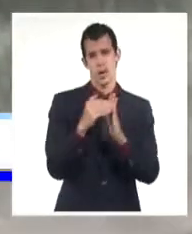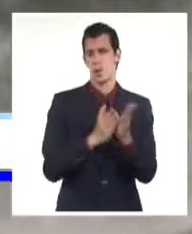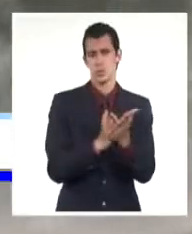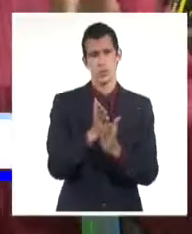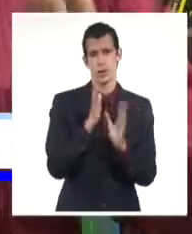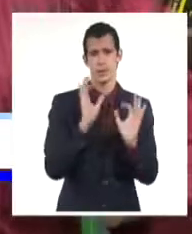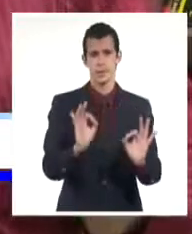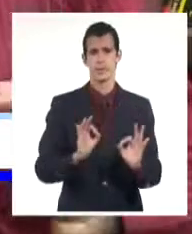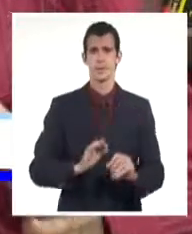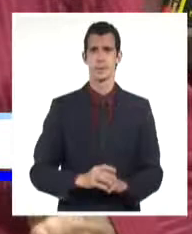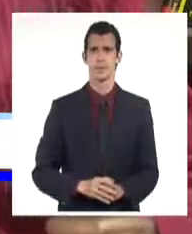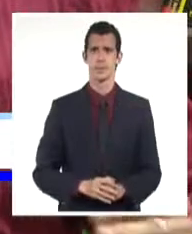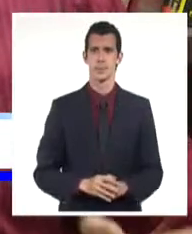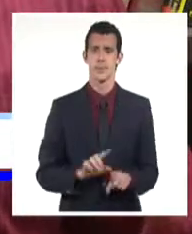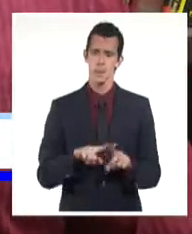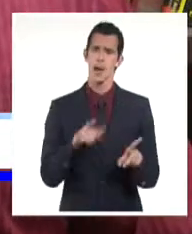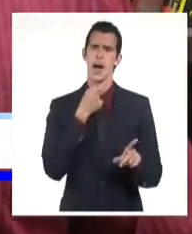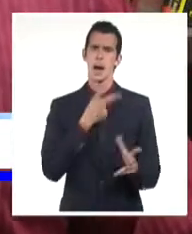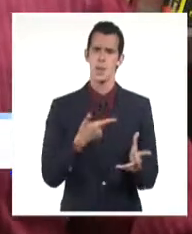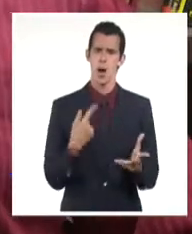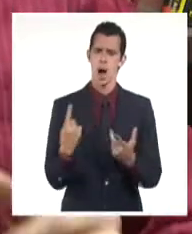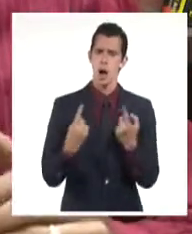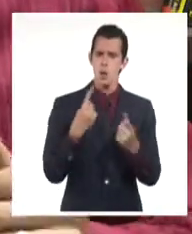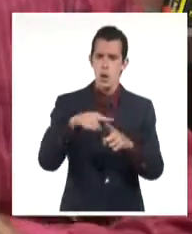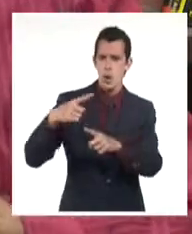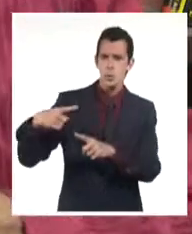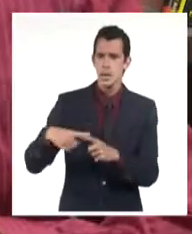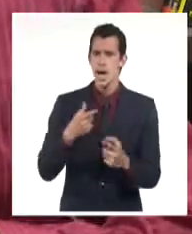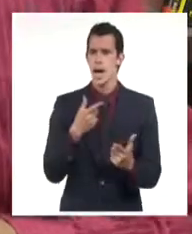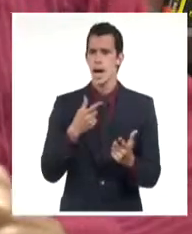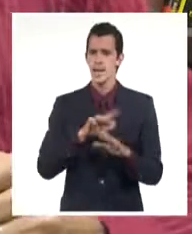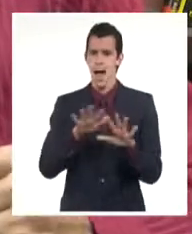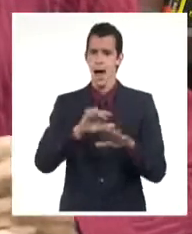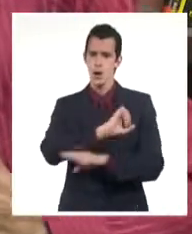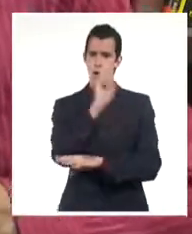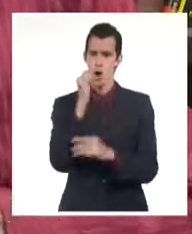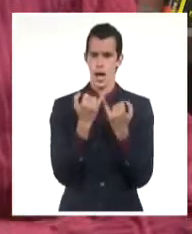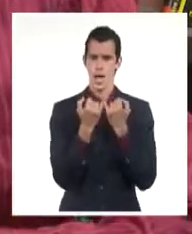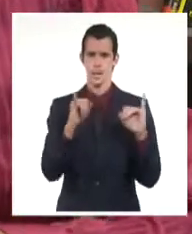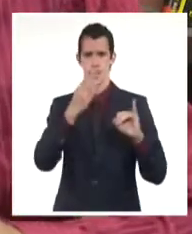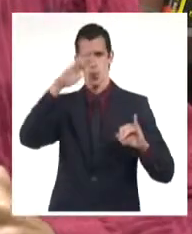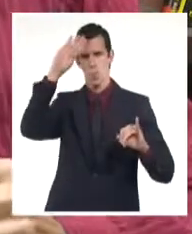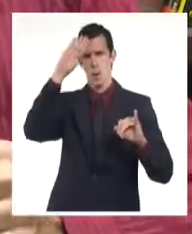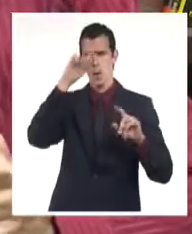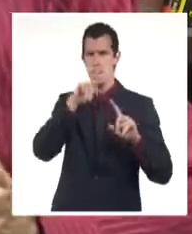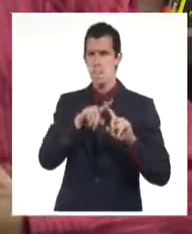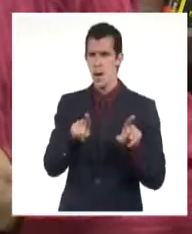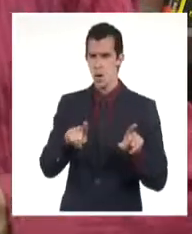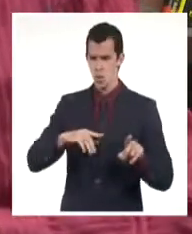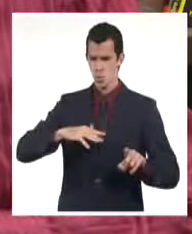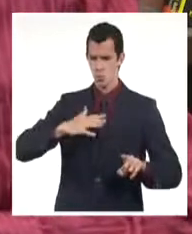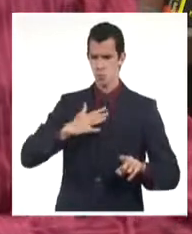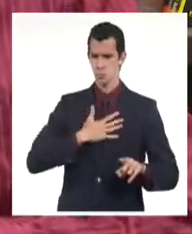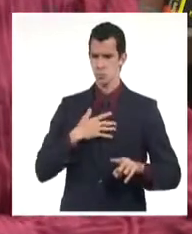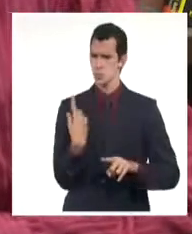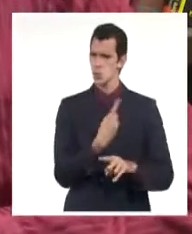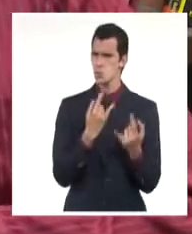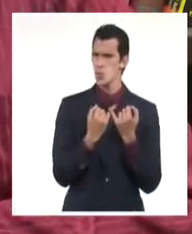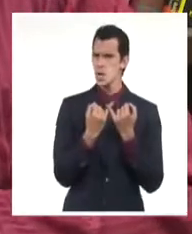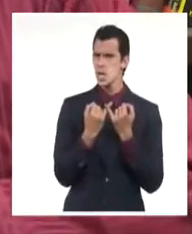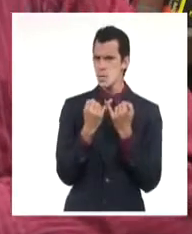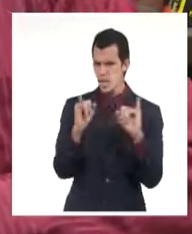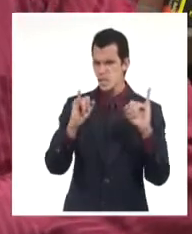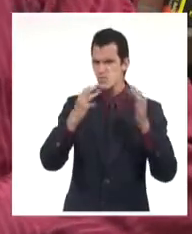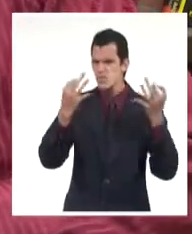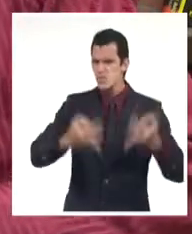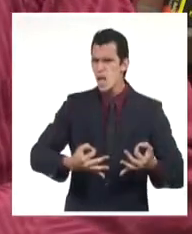imperialista. Habían tareas históricas que quedaron pendientes. La soberanía de la isla, porque no fuimos soberanos. La justicia social,